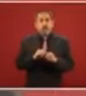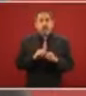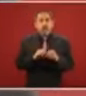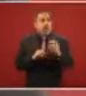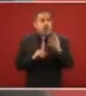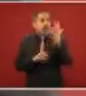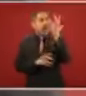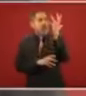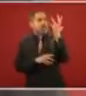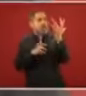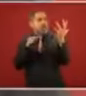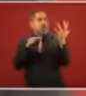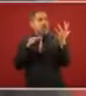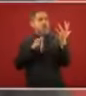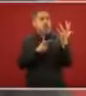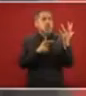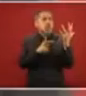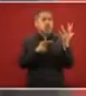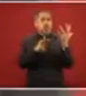bosque.